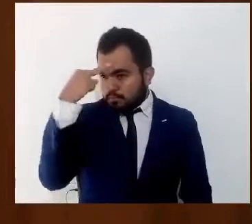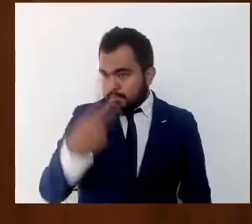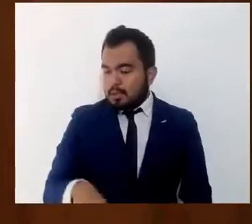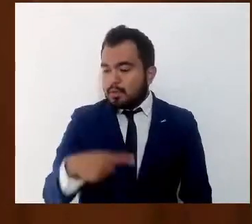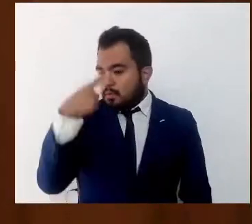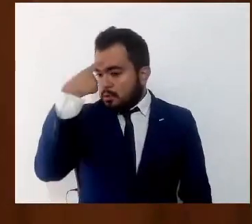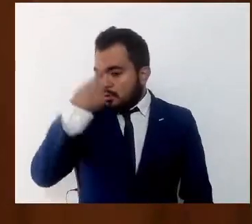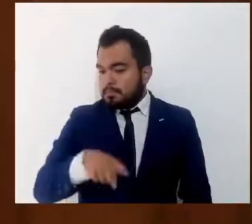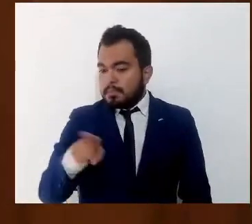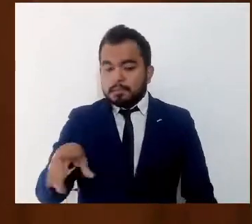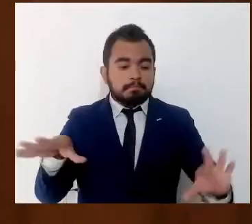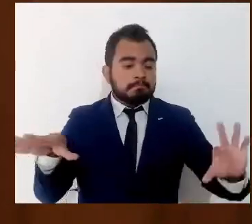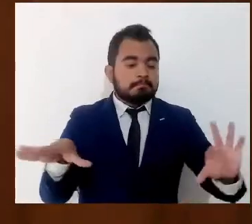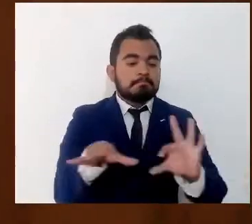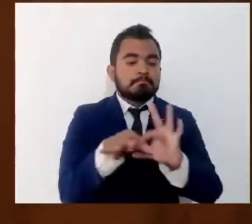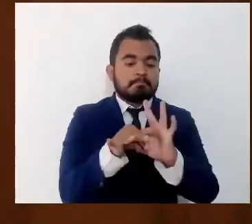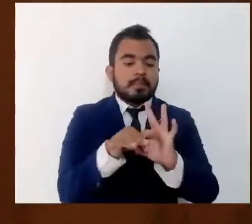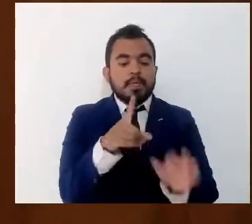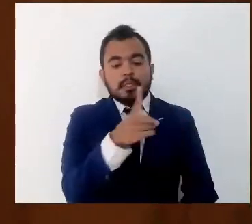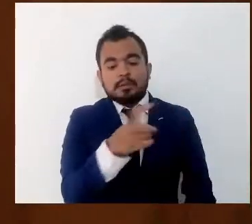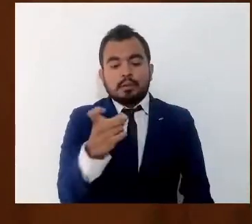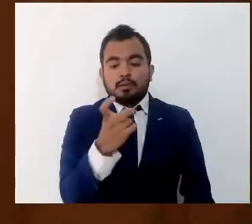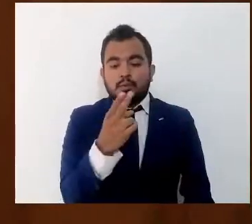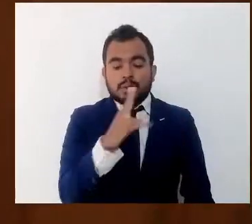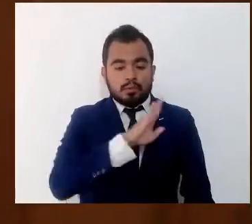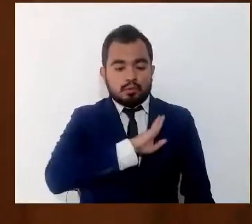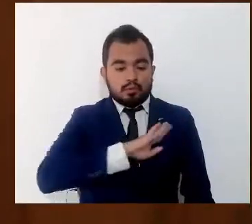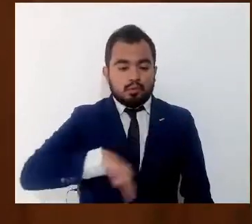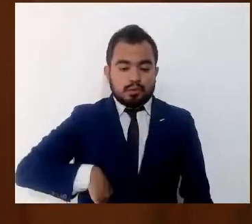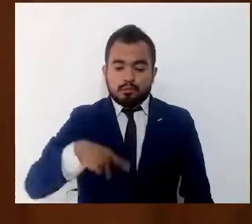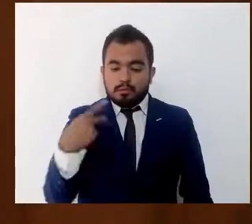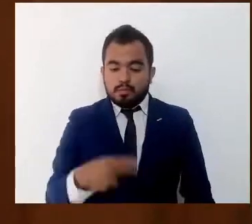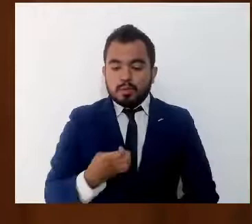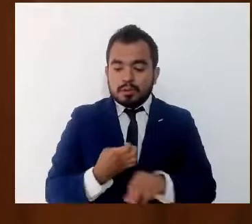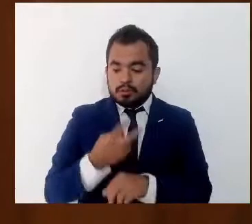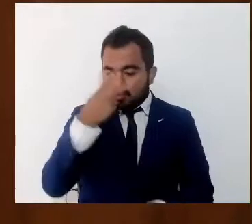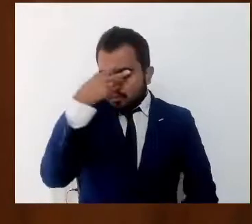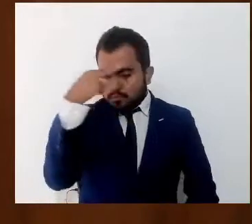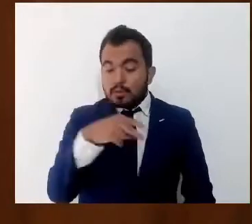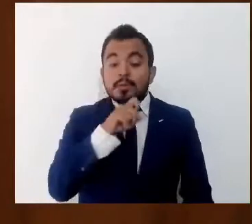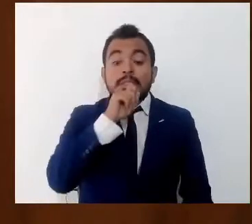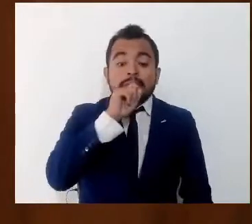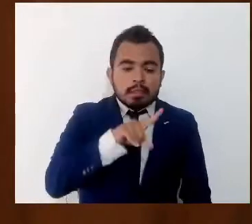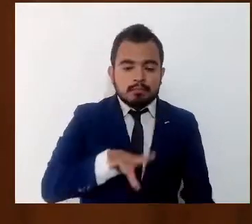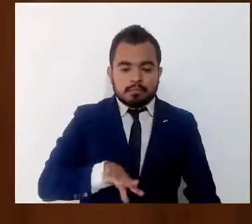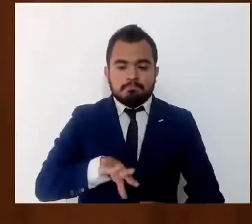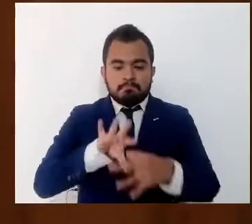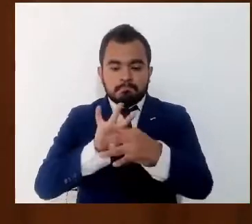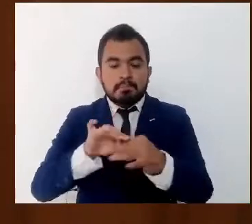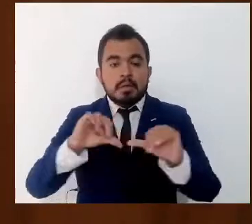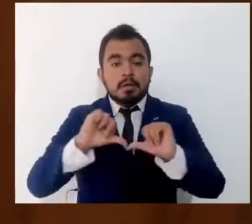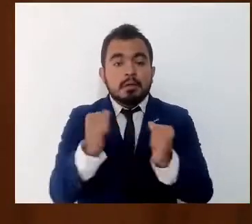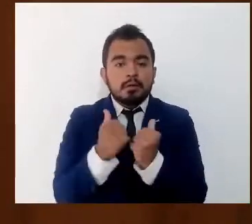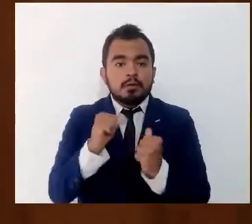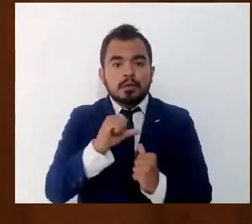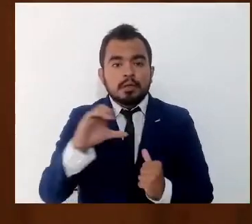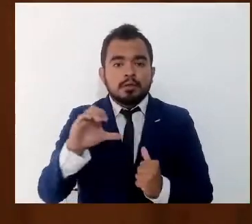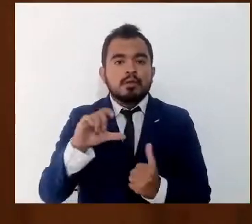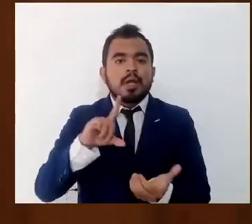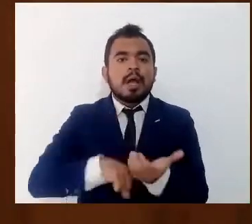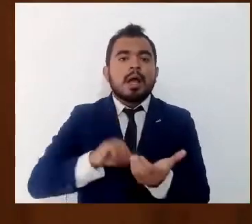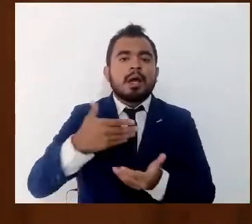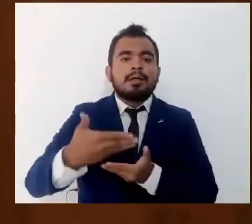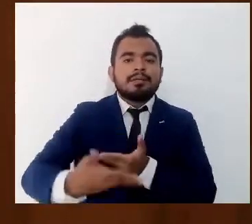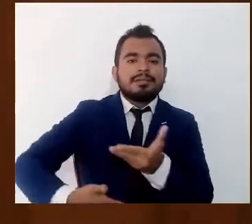de nuestra entidad y los organismos de la sociedad civil que forman parte de los prestadores de servicios y